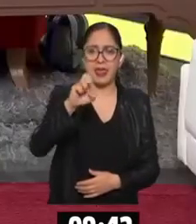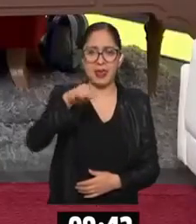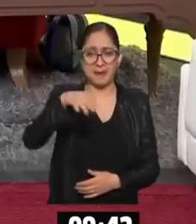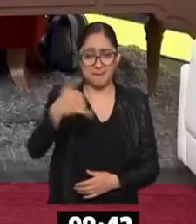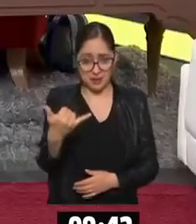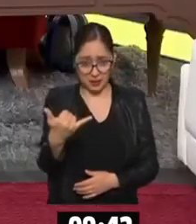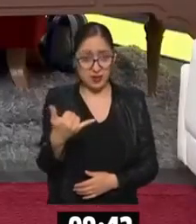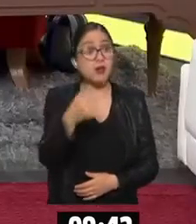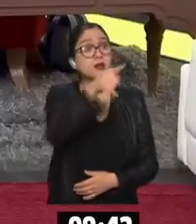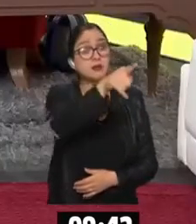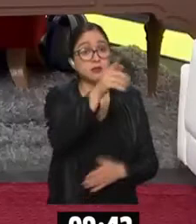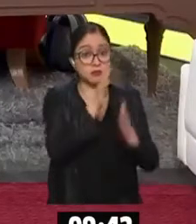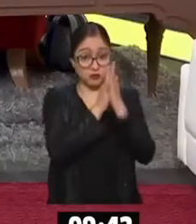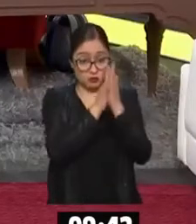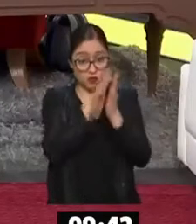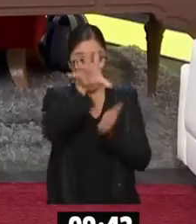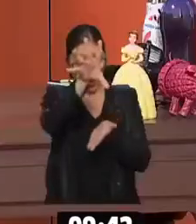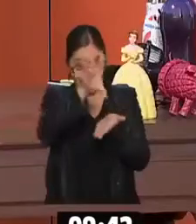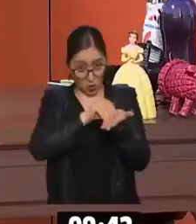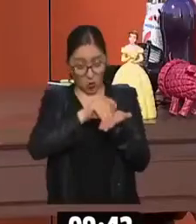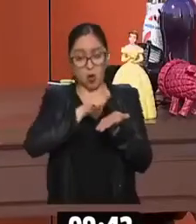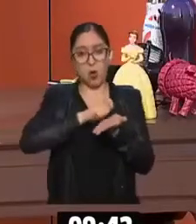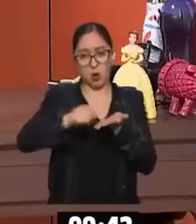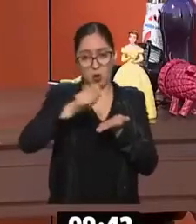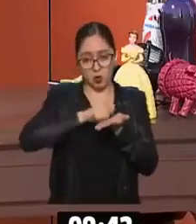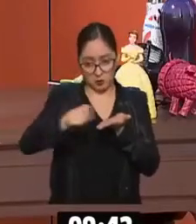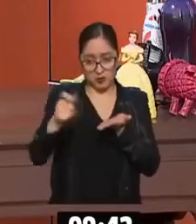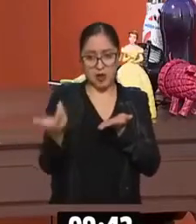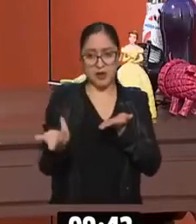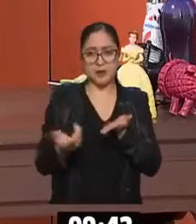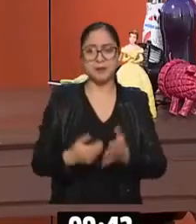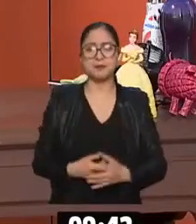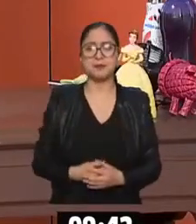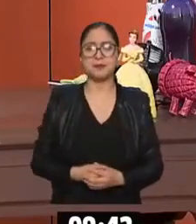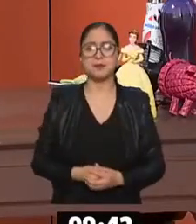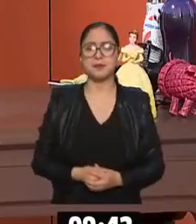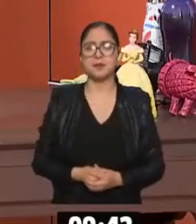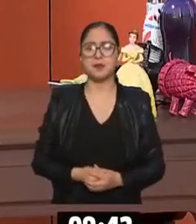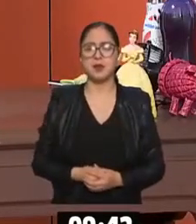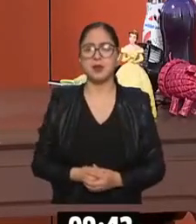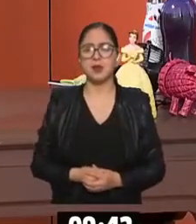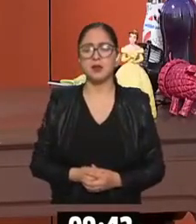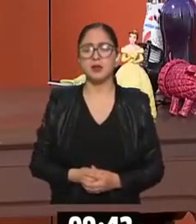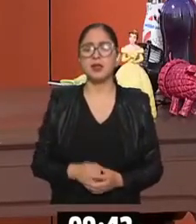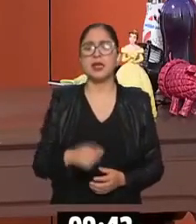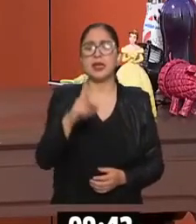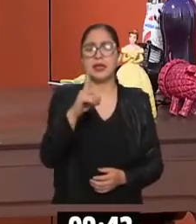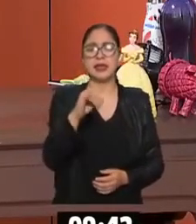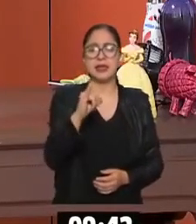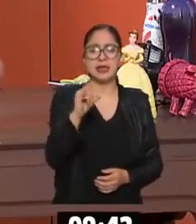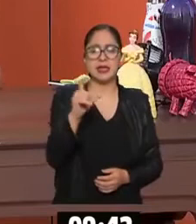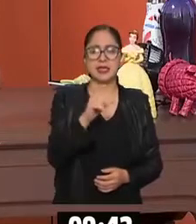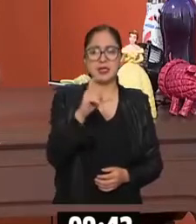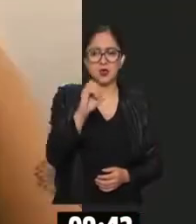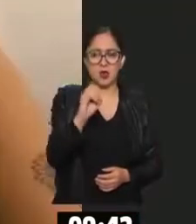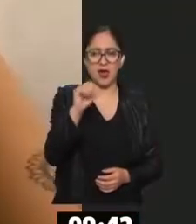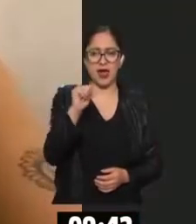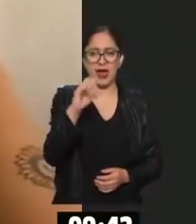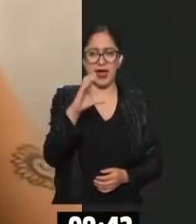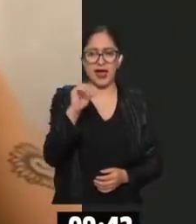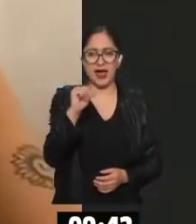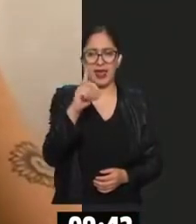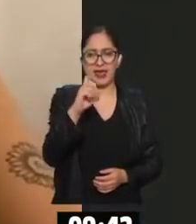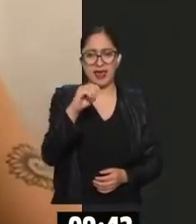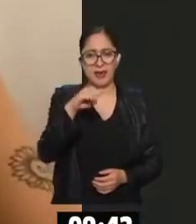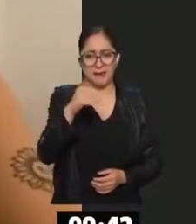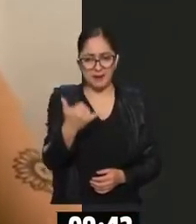eso. Apúntenle. Ajá, Venga, ahí les va la Dixo Academy. ¿De qué se trata? Pues en este sentido